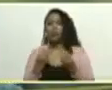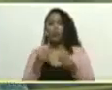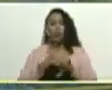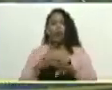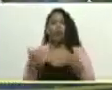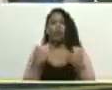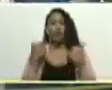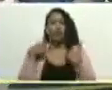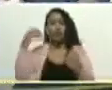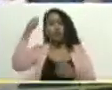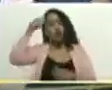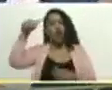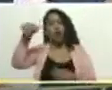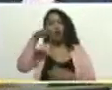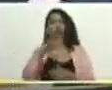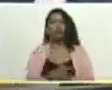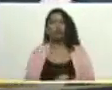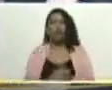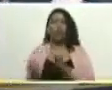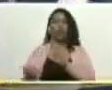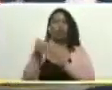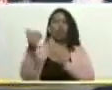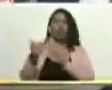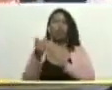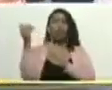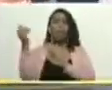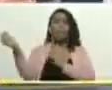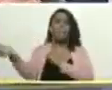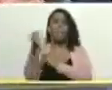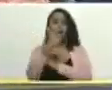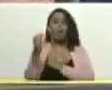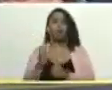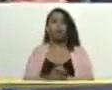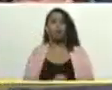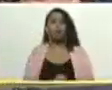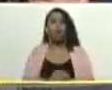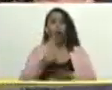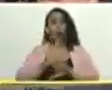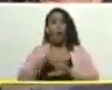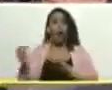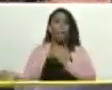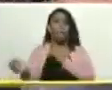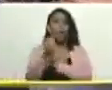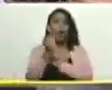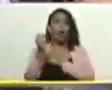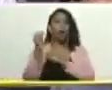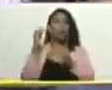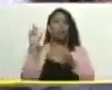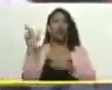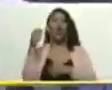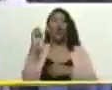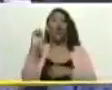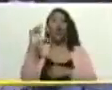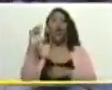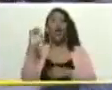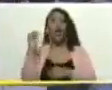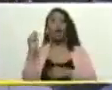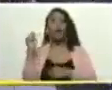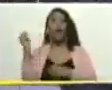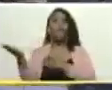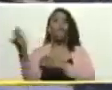sufre el pueblo la agresión de Goliat porque Goliat se vino sobre Venezuela y